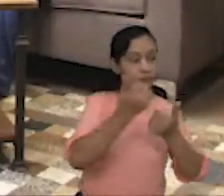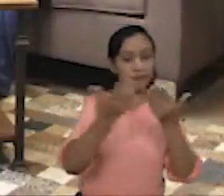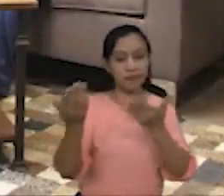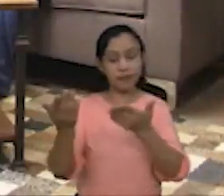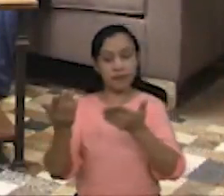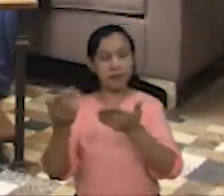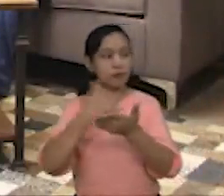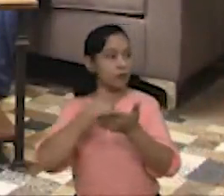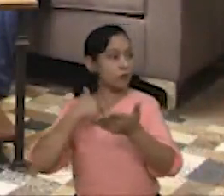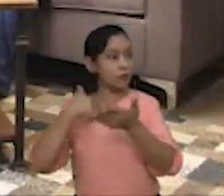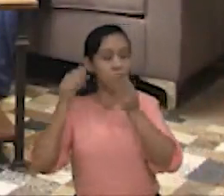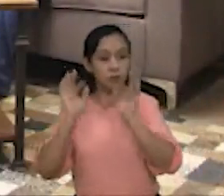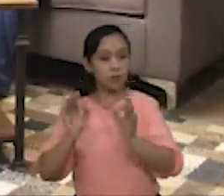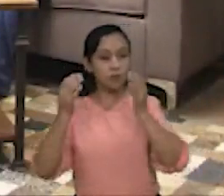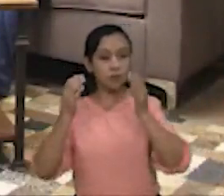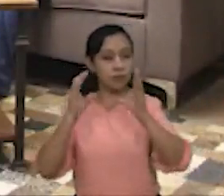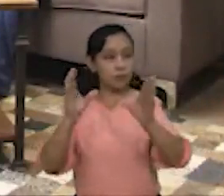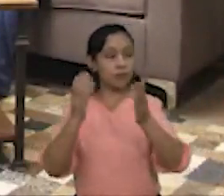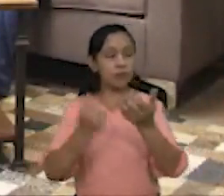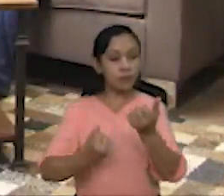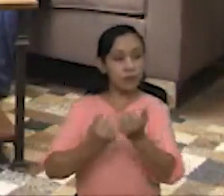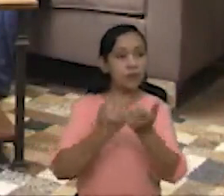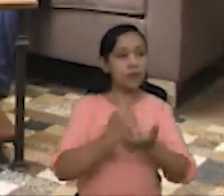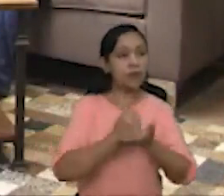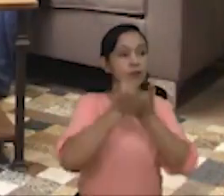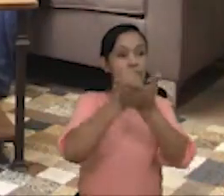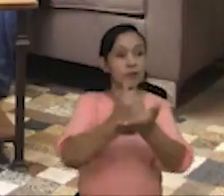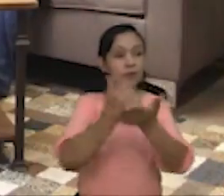lado que deconstruya los mitos, del lado que aporte